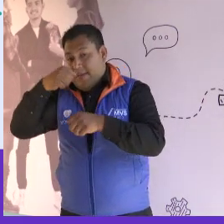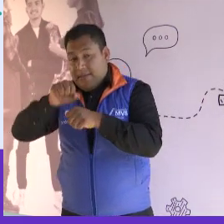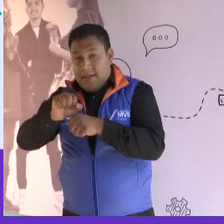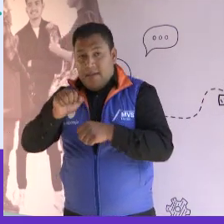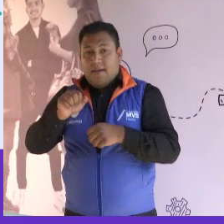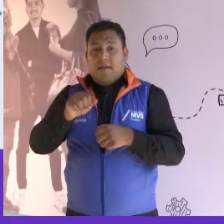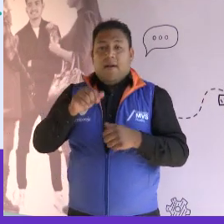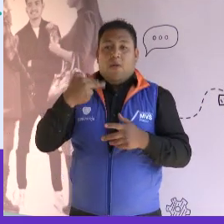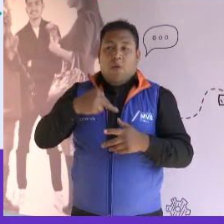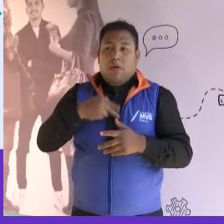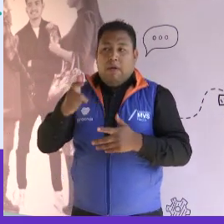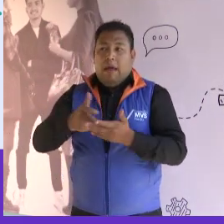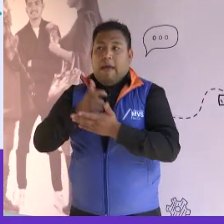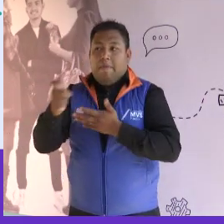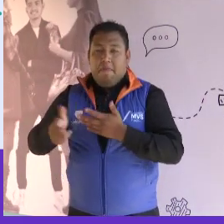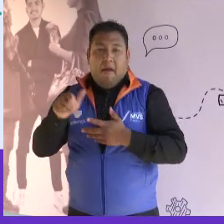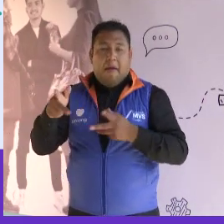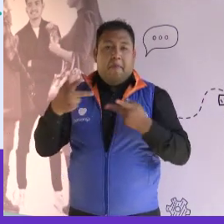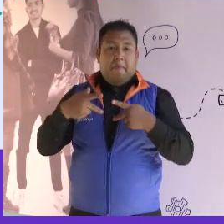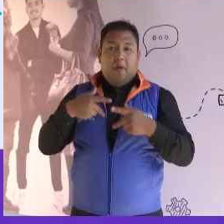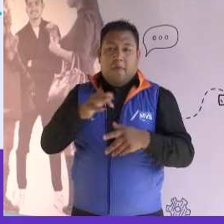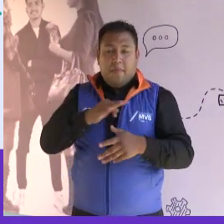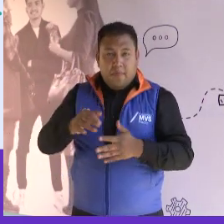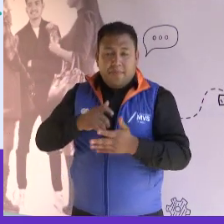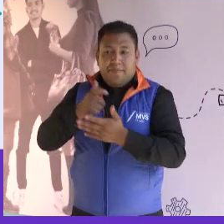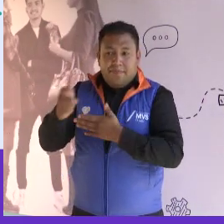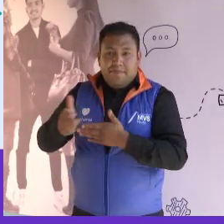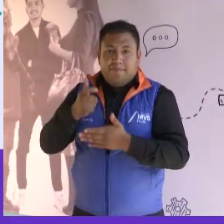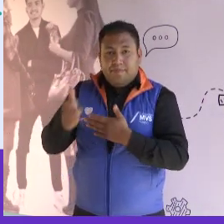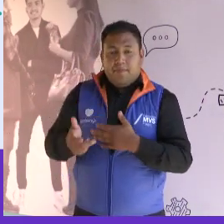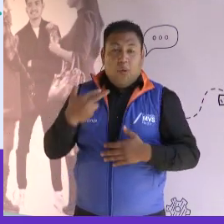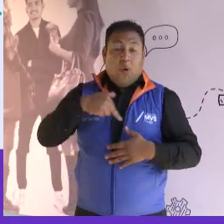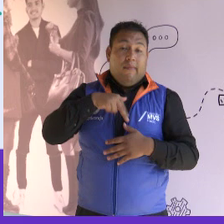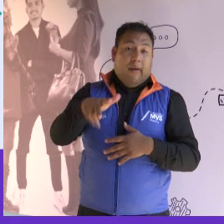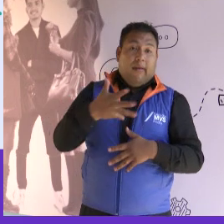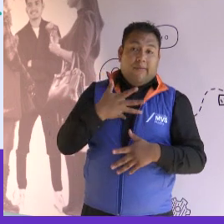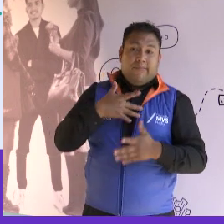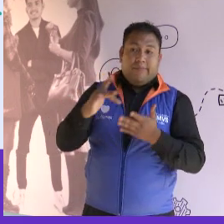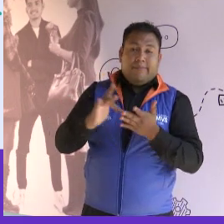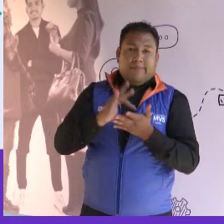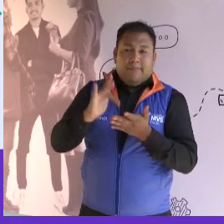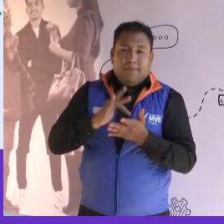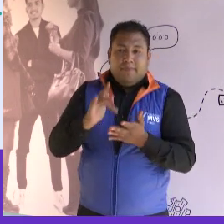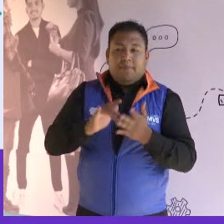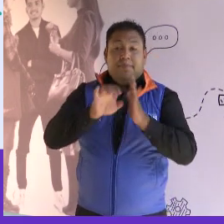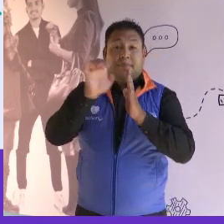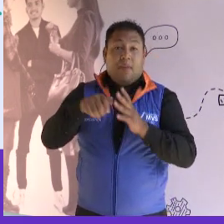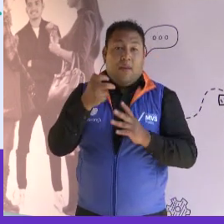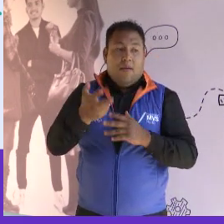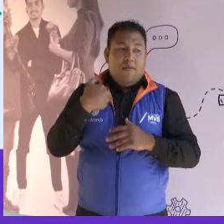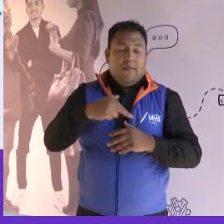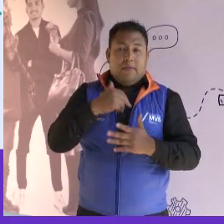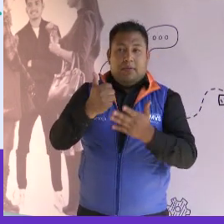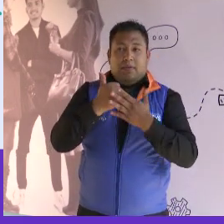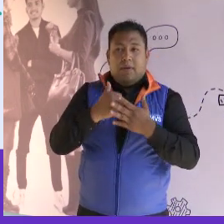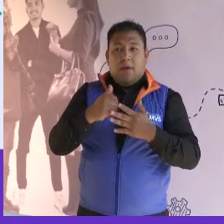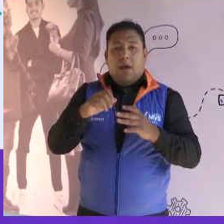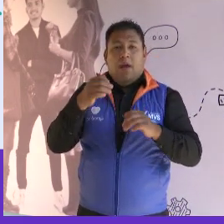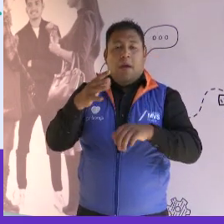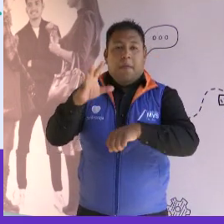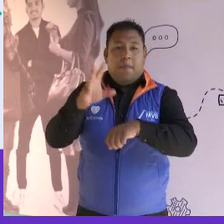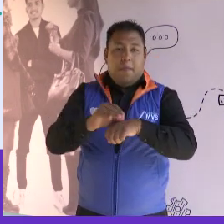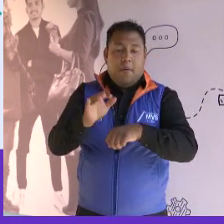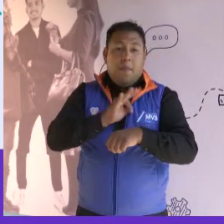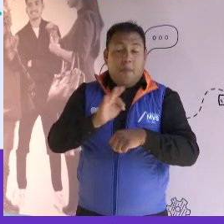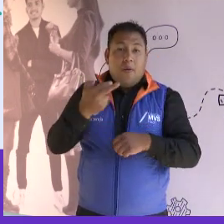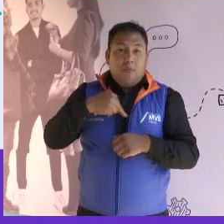en pagar un sueldo, ¿no? Tener un apoyo, digamos, que nos permita coordinar a la iniciativa, ¿no?